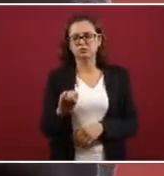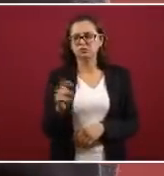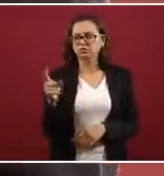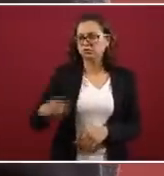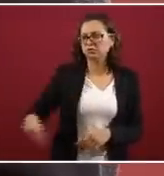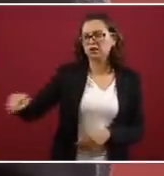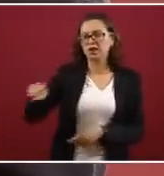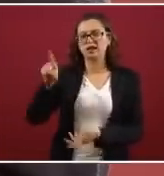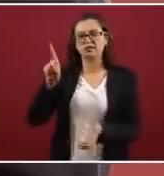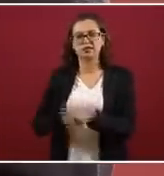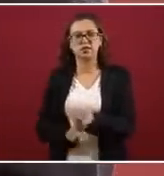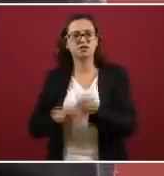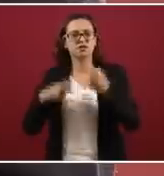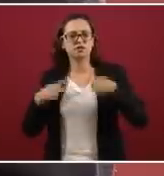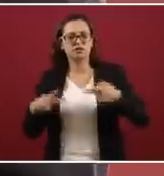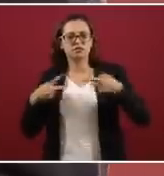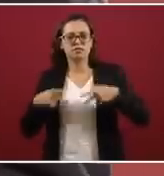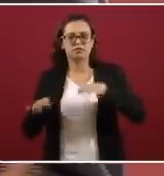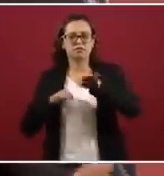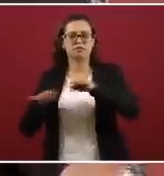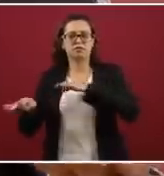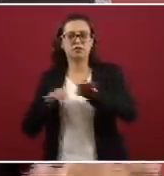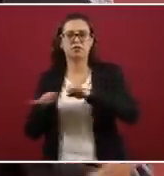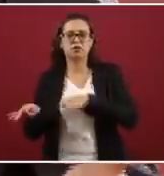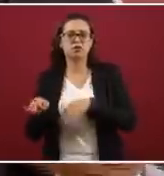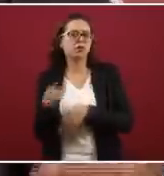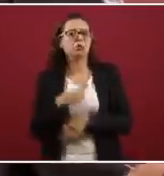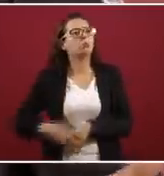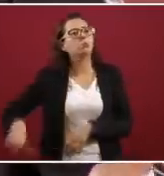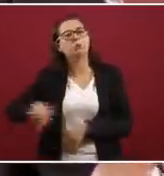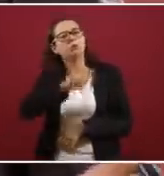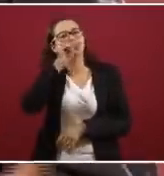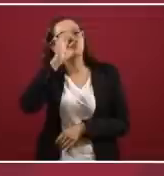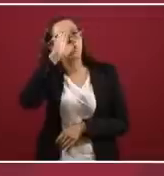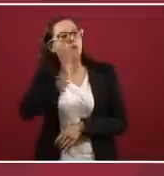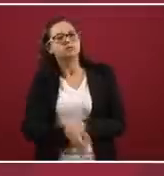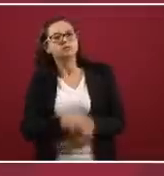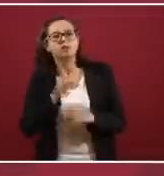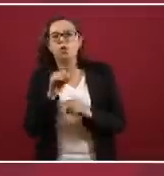promuevan el aumento los dirigentes de los trabajadores.